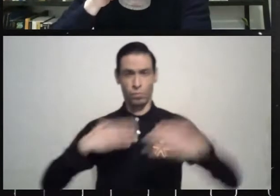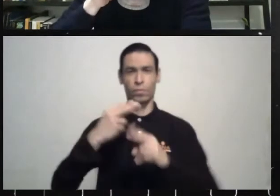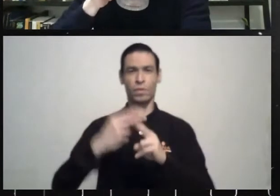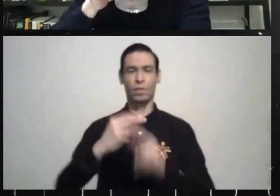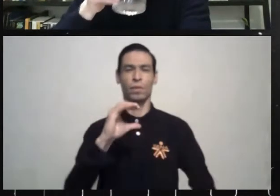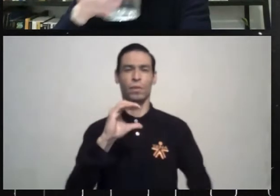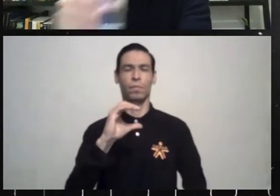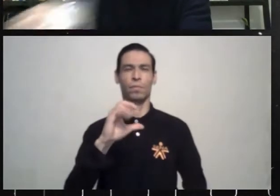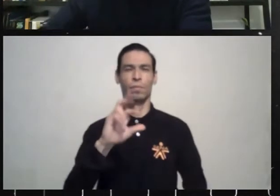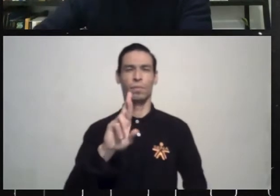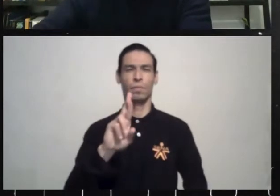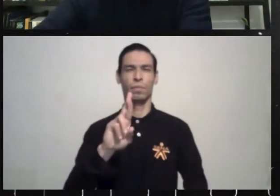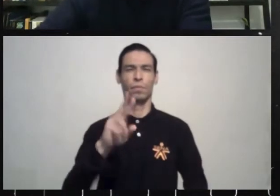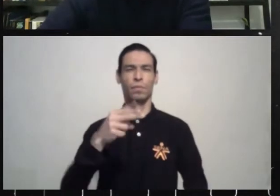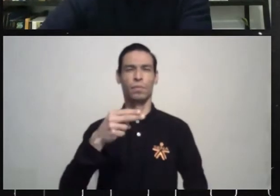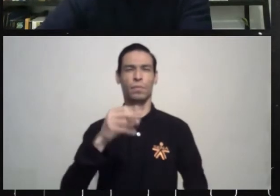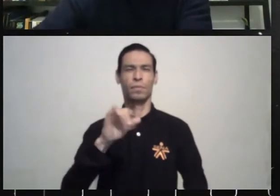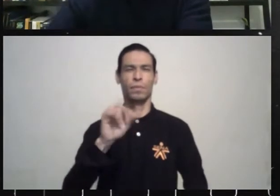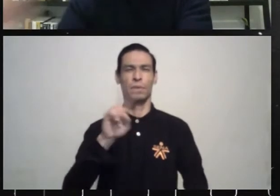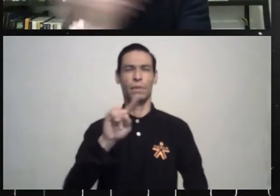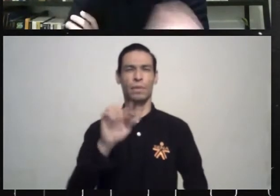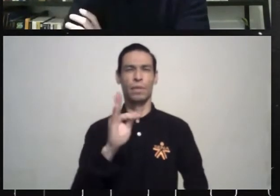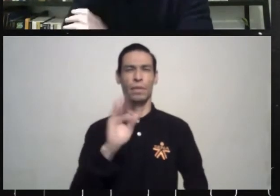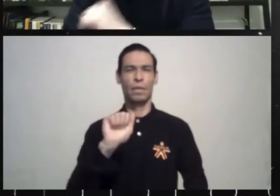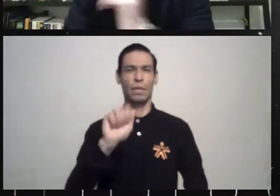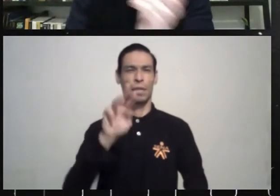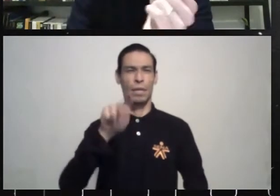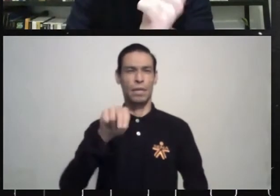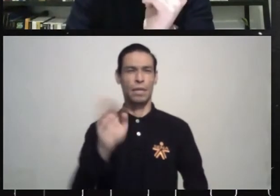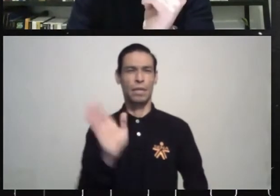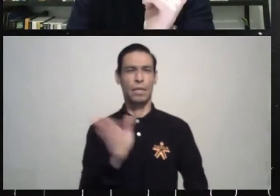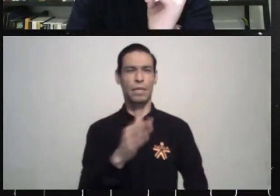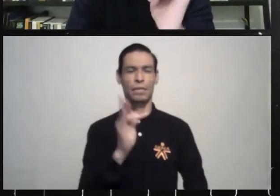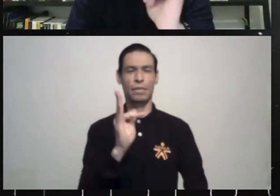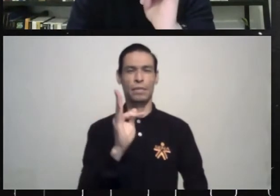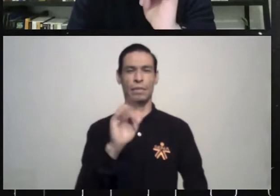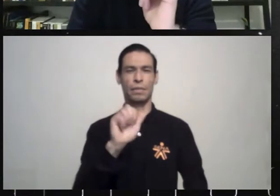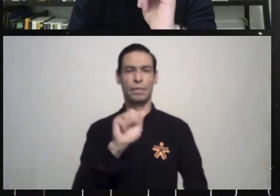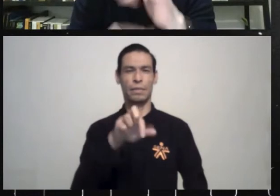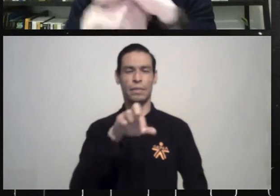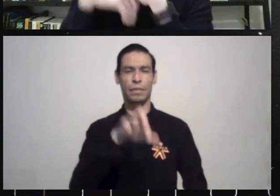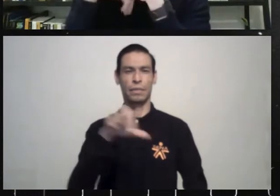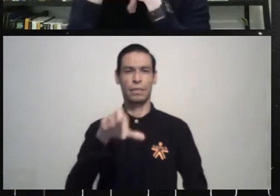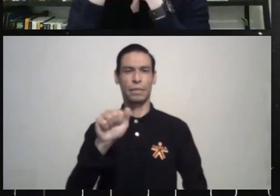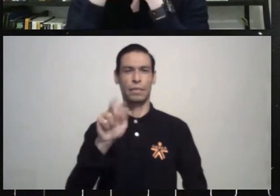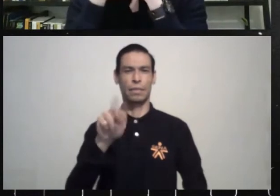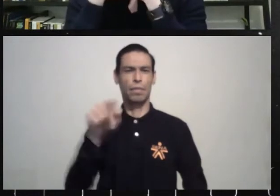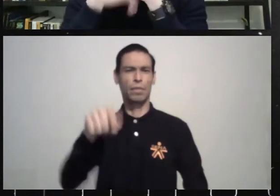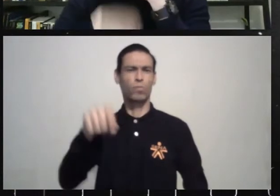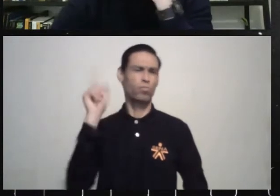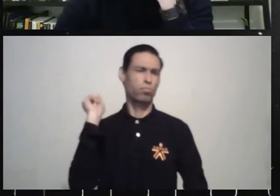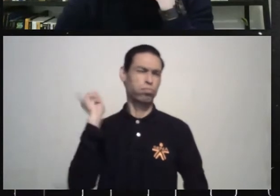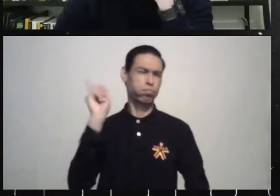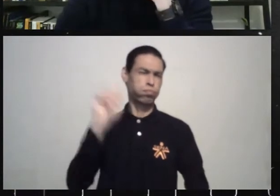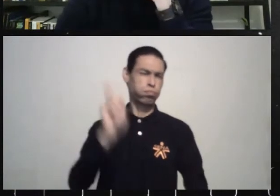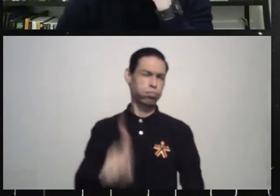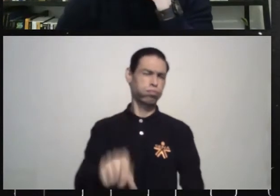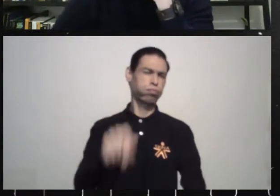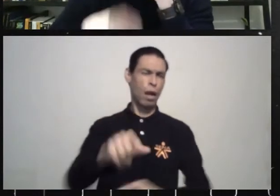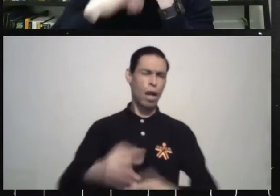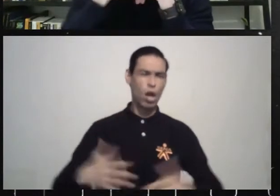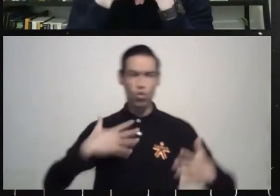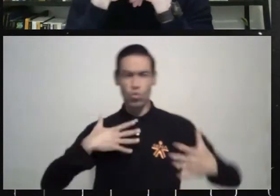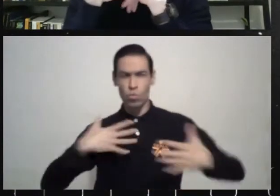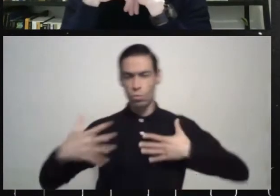una trayectoria muy impresionante que no voy a leer porque prefiero que él nos la cuente ahora. Como decía ahorita Silvia,